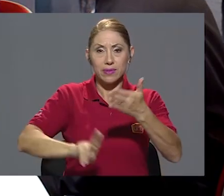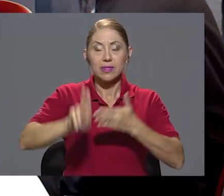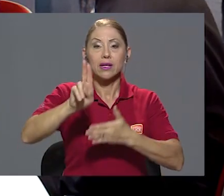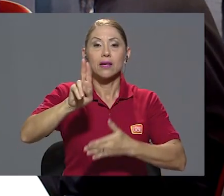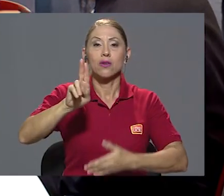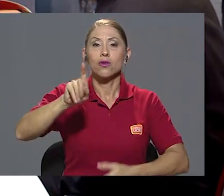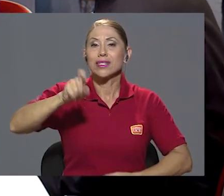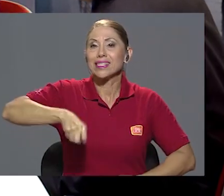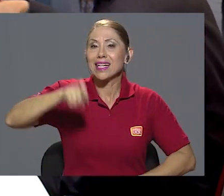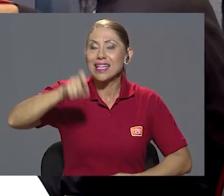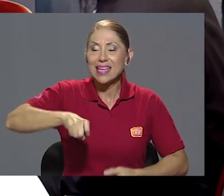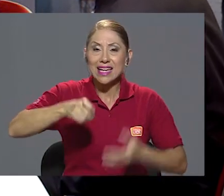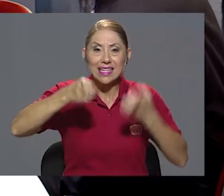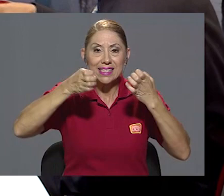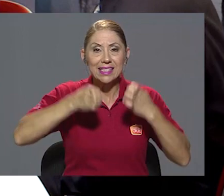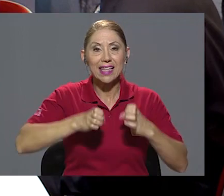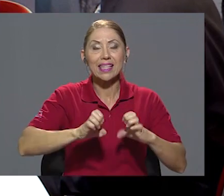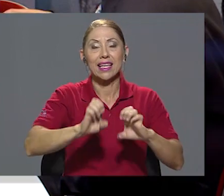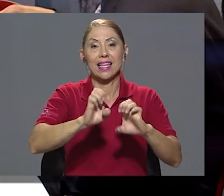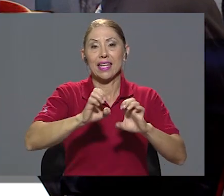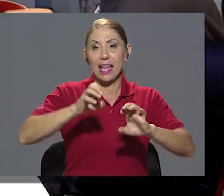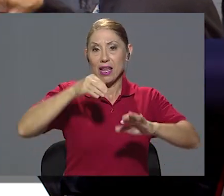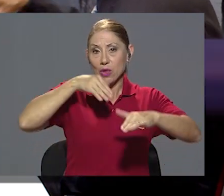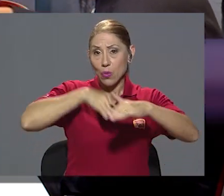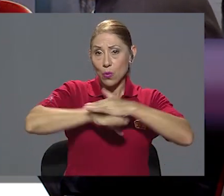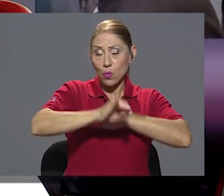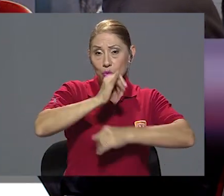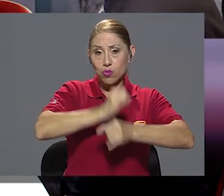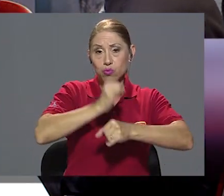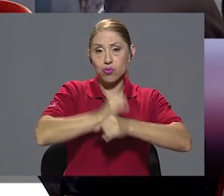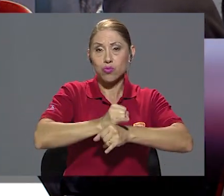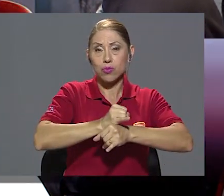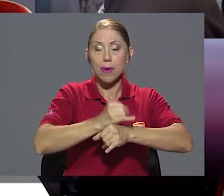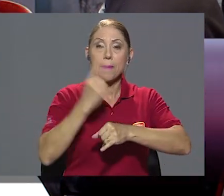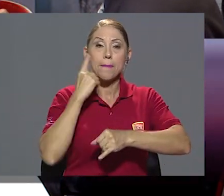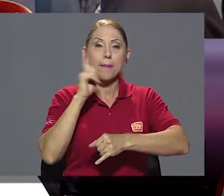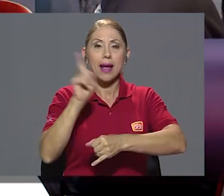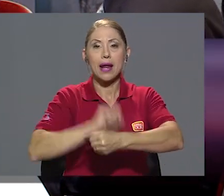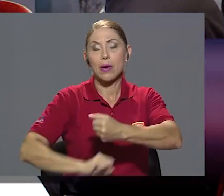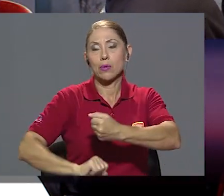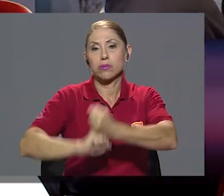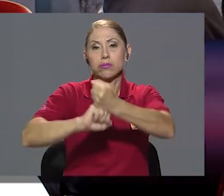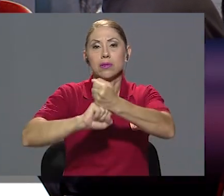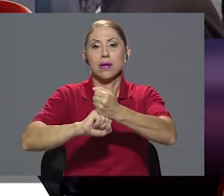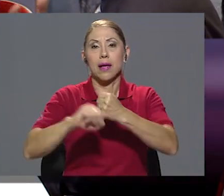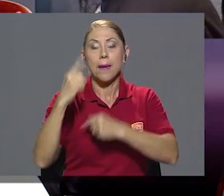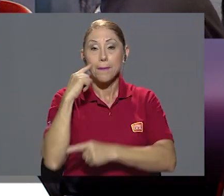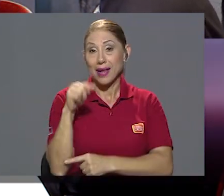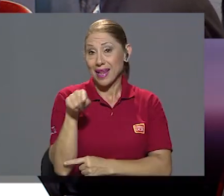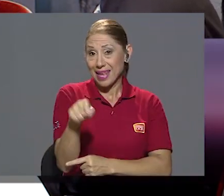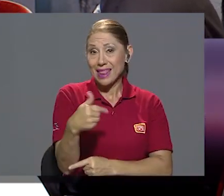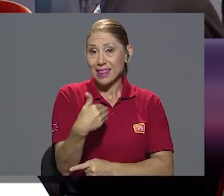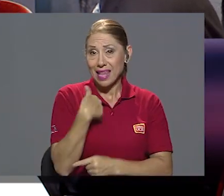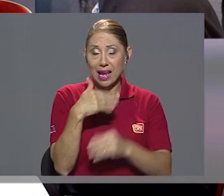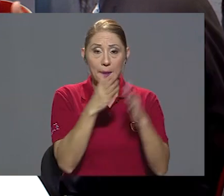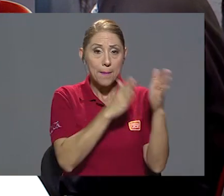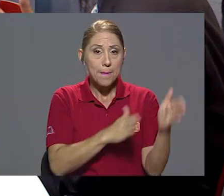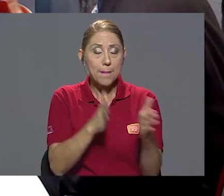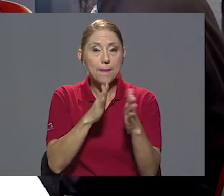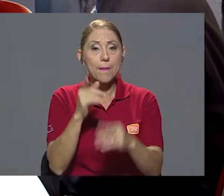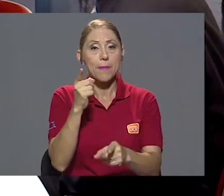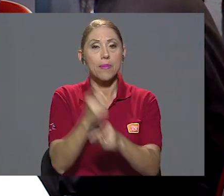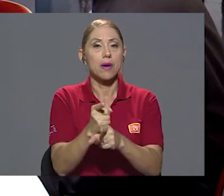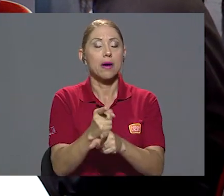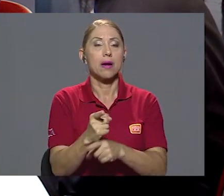universitario requiere toda una estrategia a nivel institucional que le dé soporte para que él tenga la